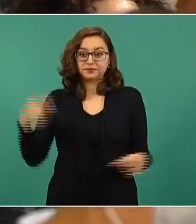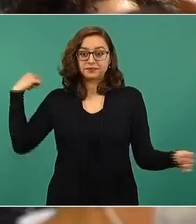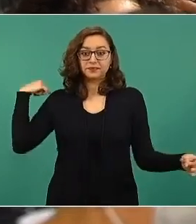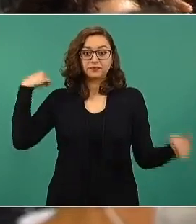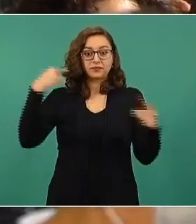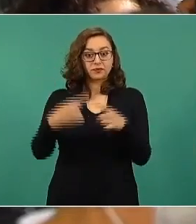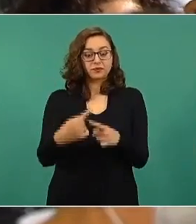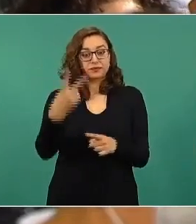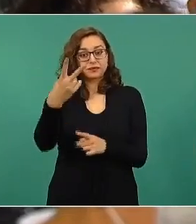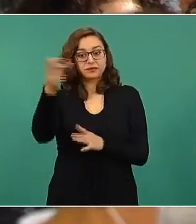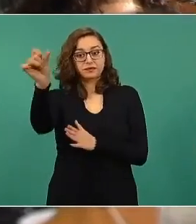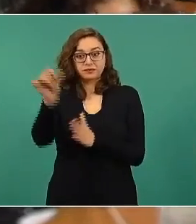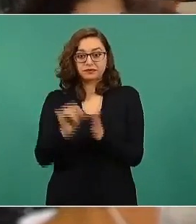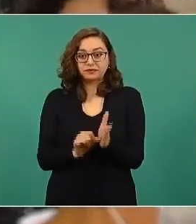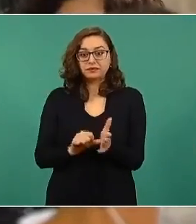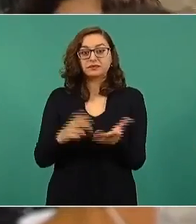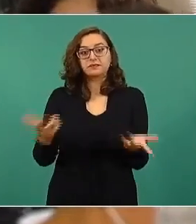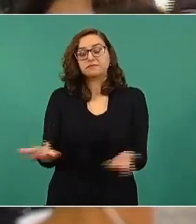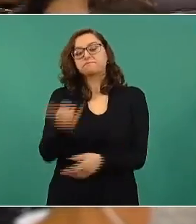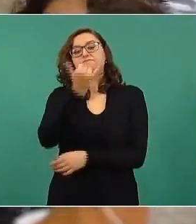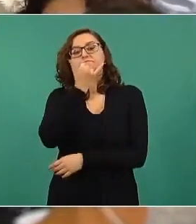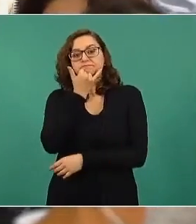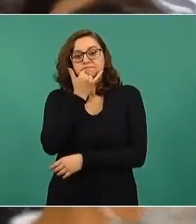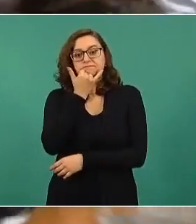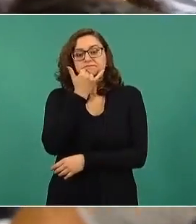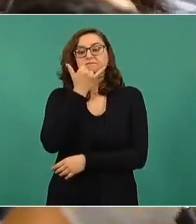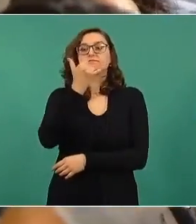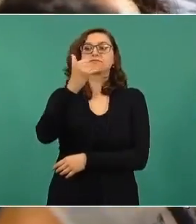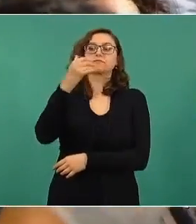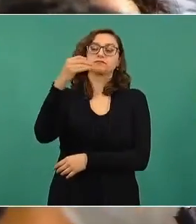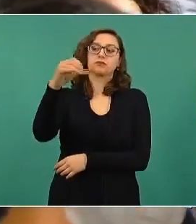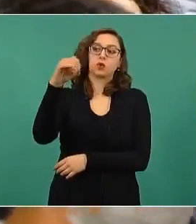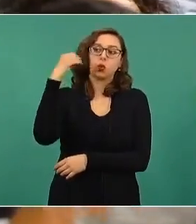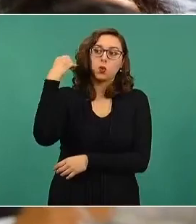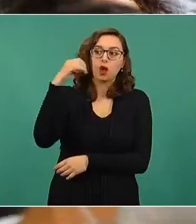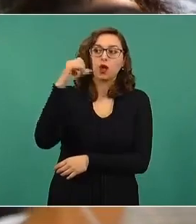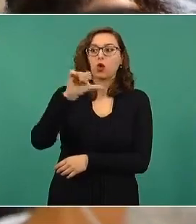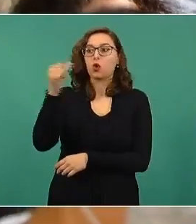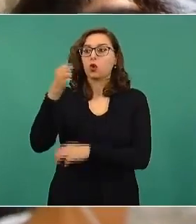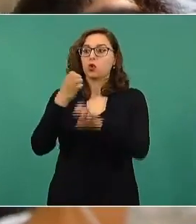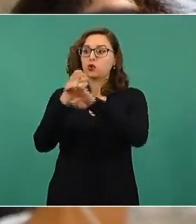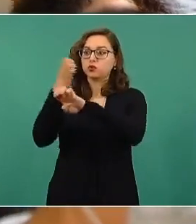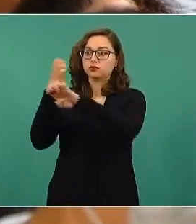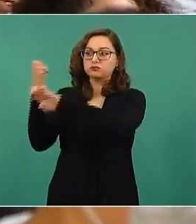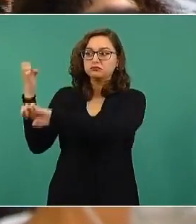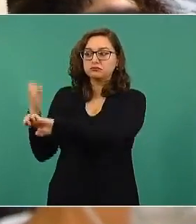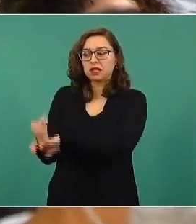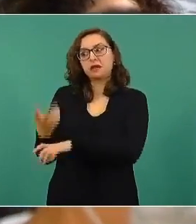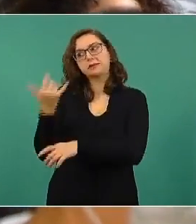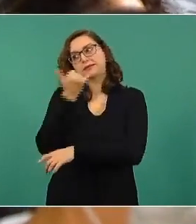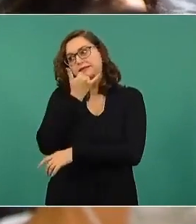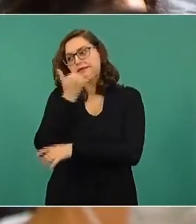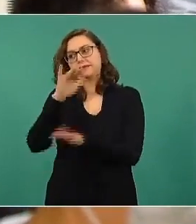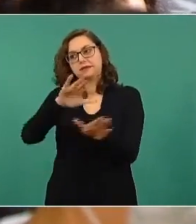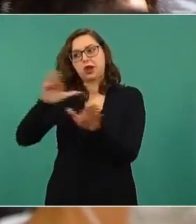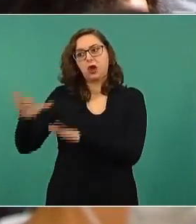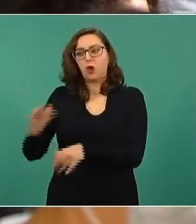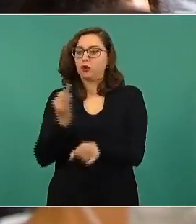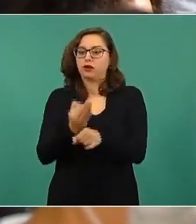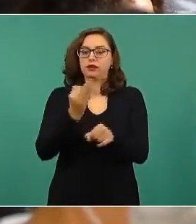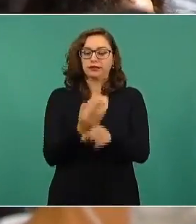y una disculpa a la gente de Oaxaca y de otros estados que tengo preguntas de ellos, pero la semana que entra los tratamos. Hoy voy a tratar 2 temas de